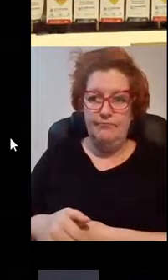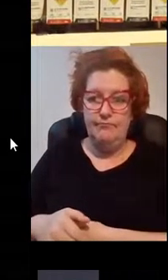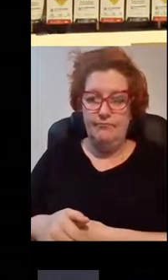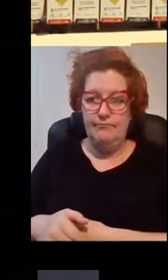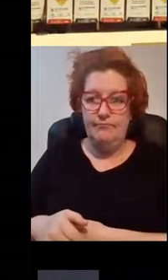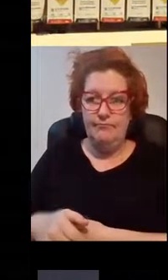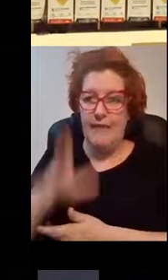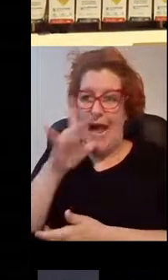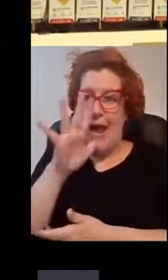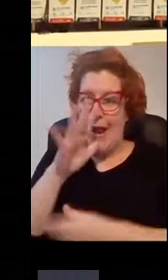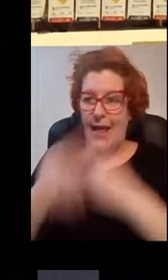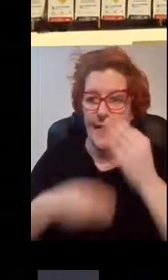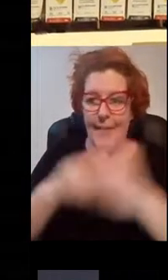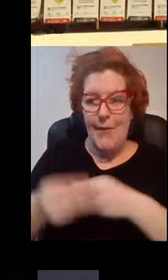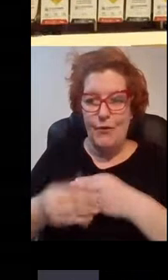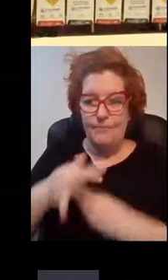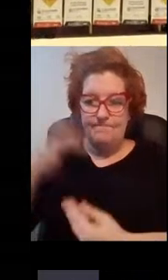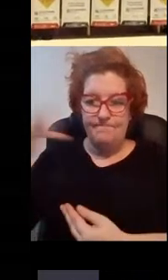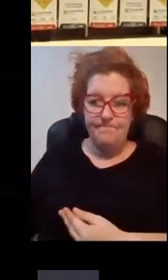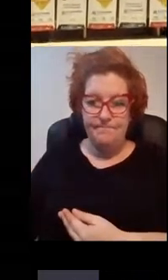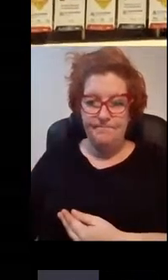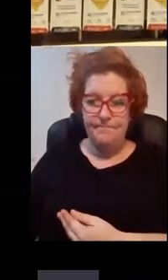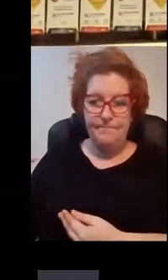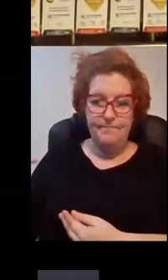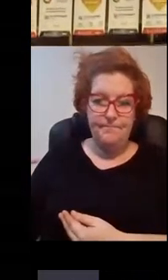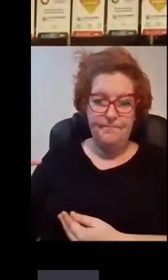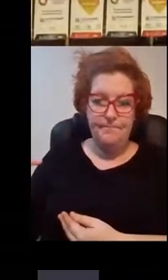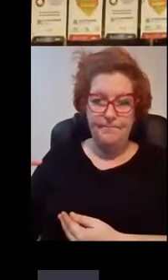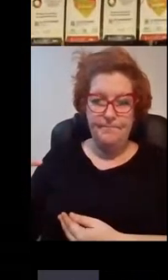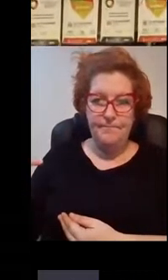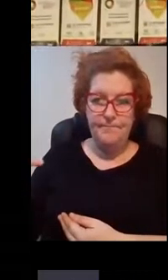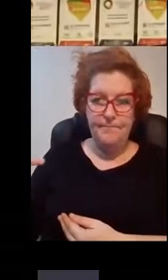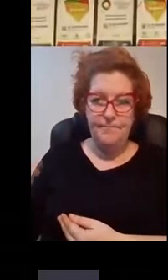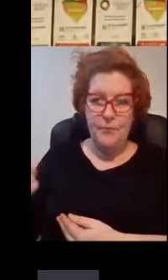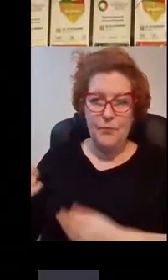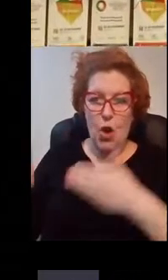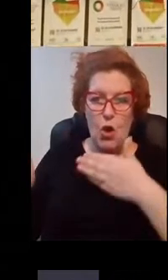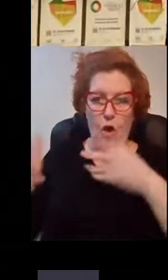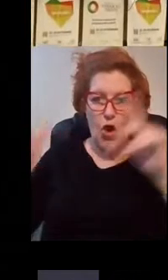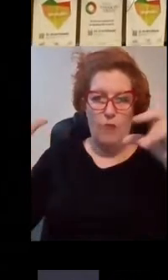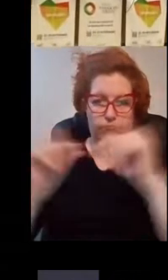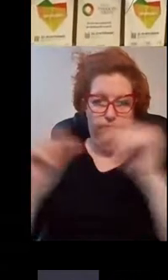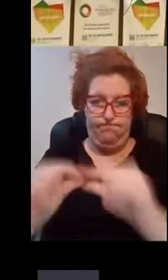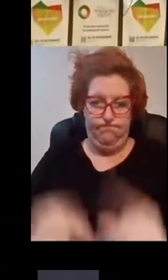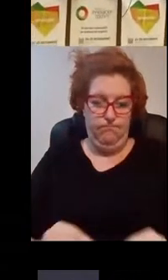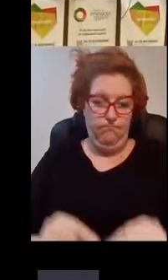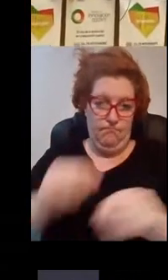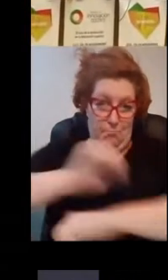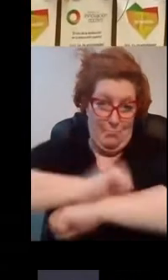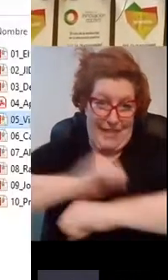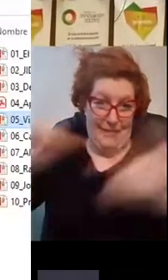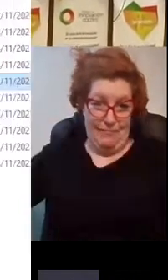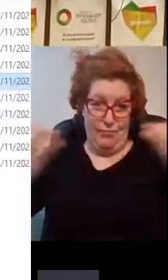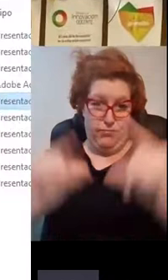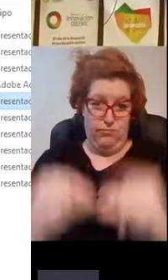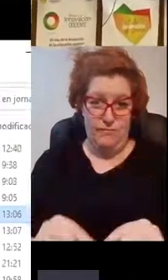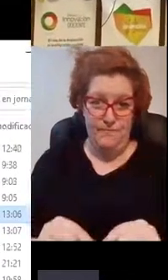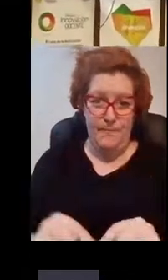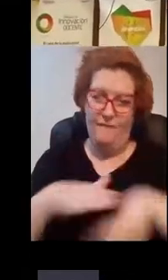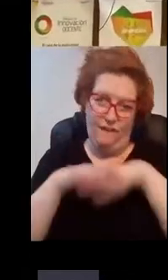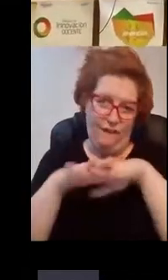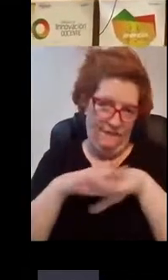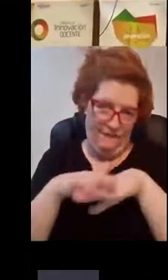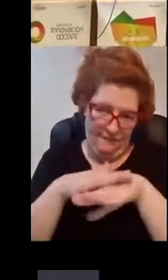Y vamos a dar paso y a cerrar un segundo todas estas presentaciones abiertas,